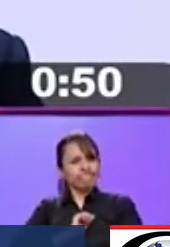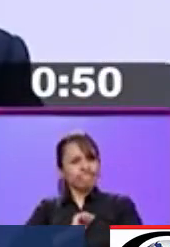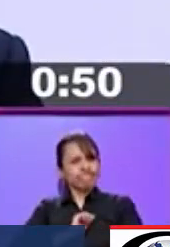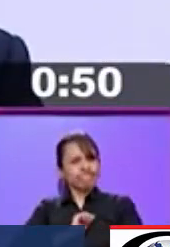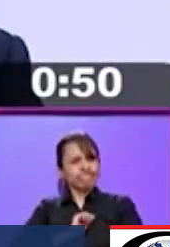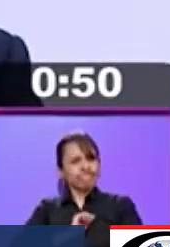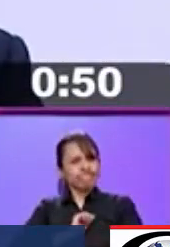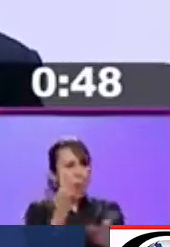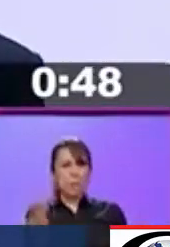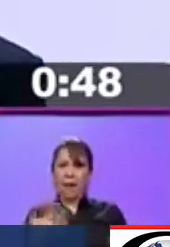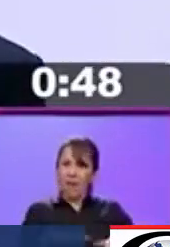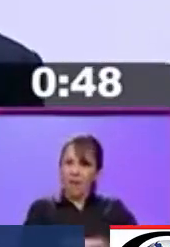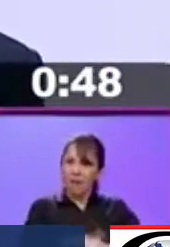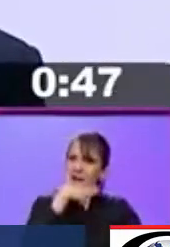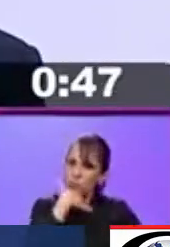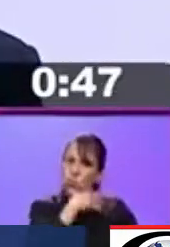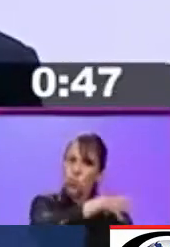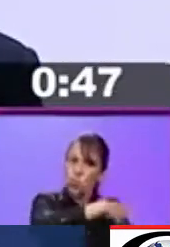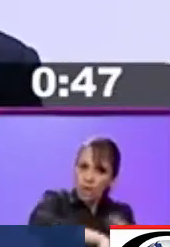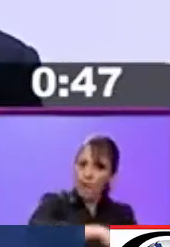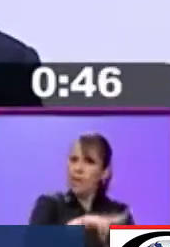y